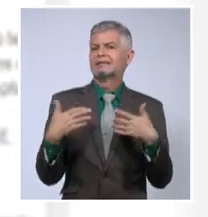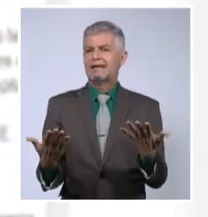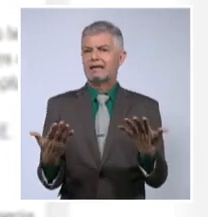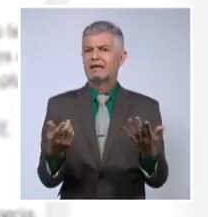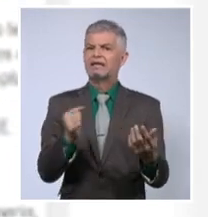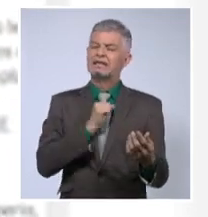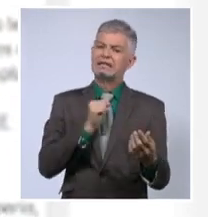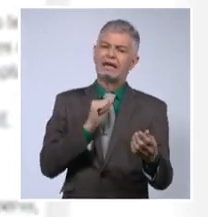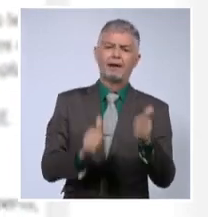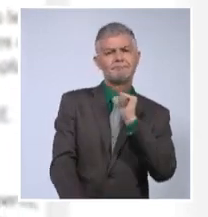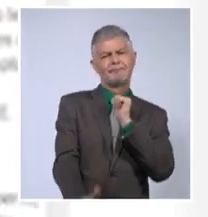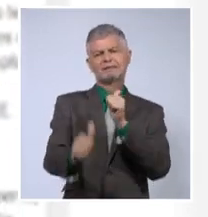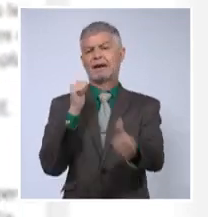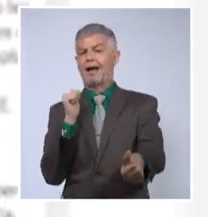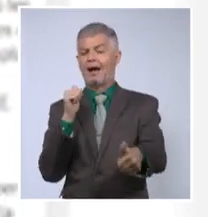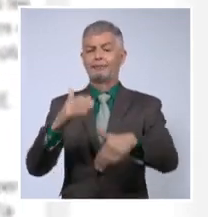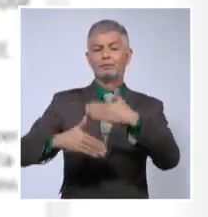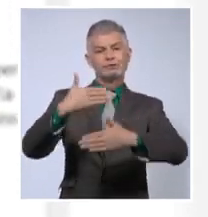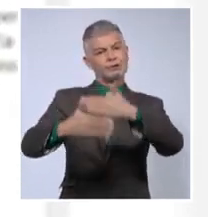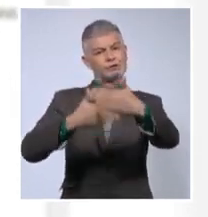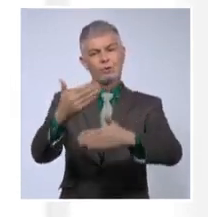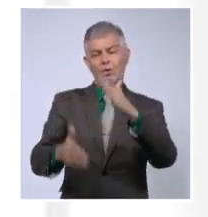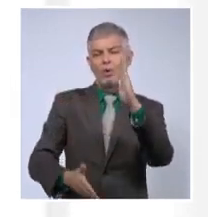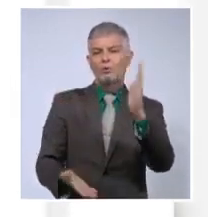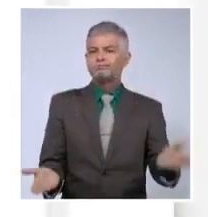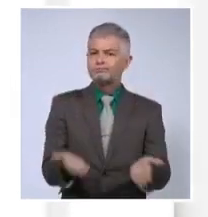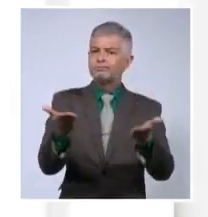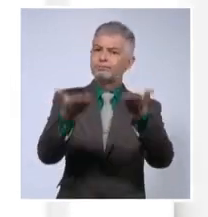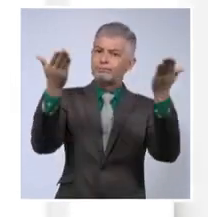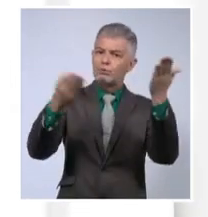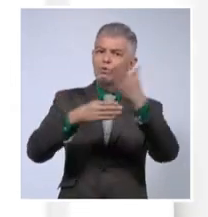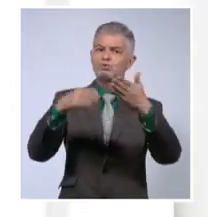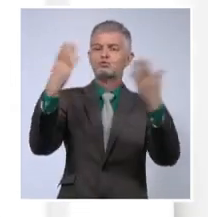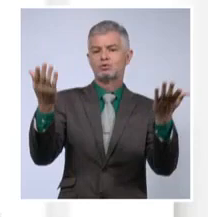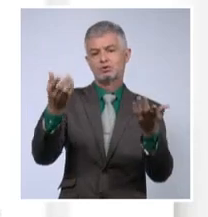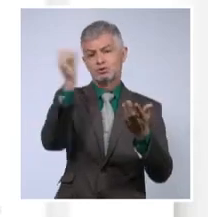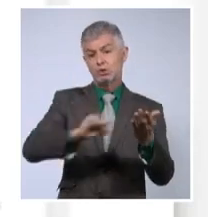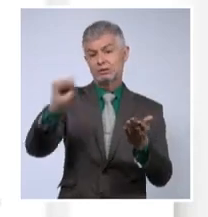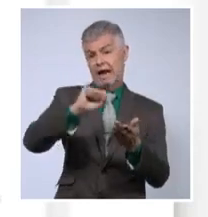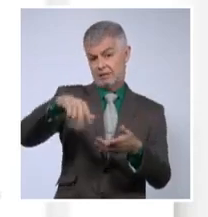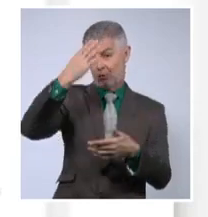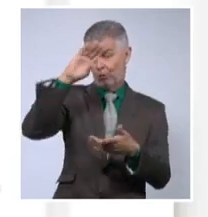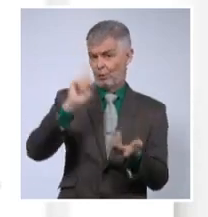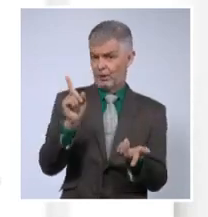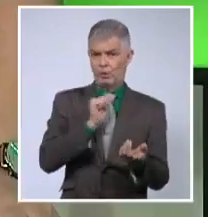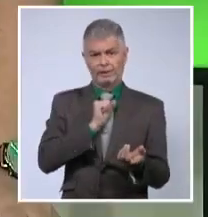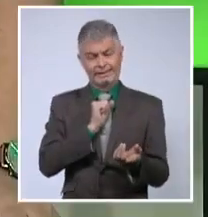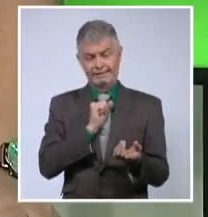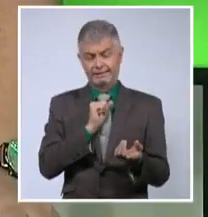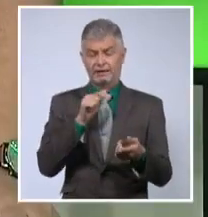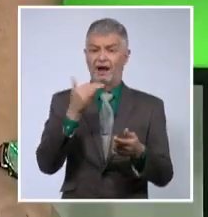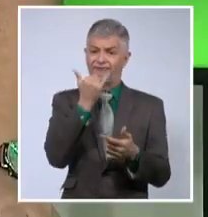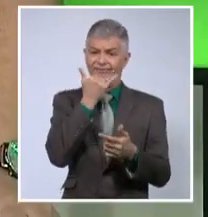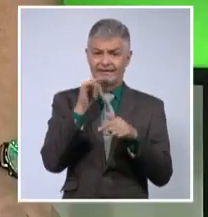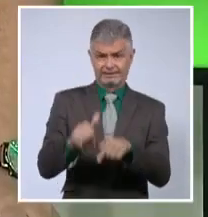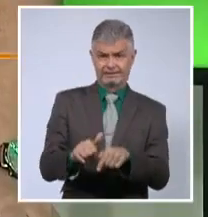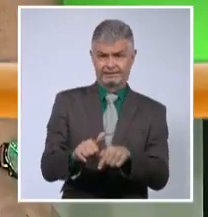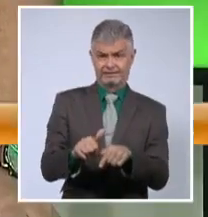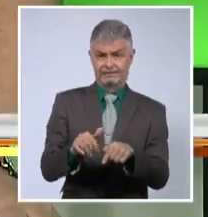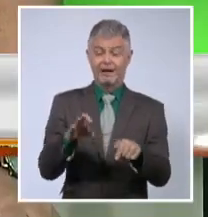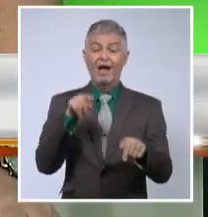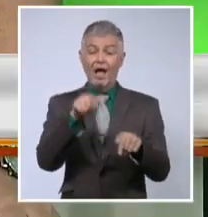la construcción del socialismo en Cuba ante los nuevos escenarios facilitados por plataformas y redes sociales. Las redes también es un